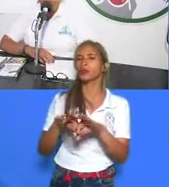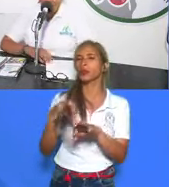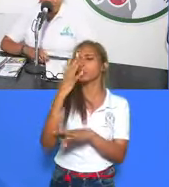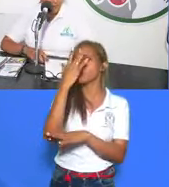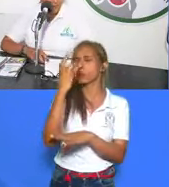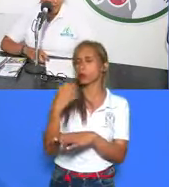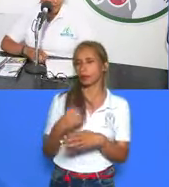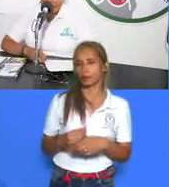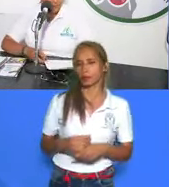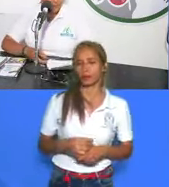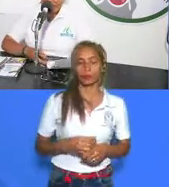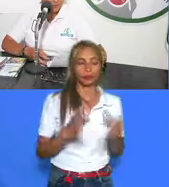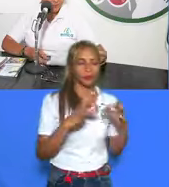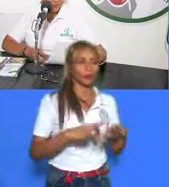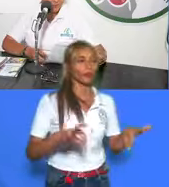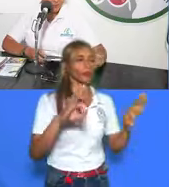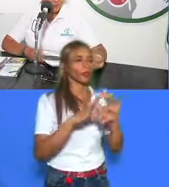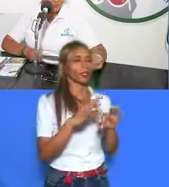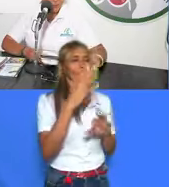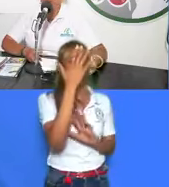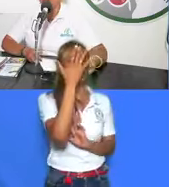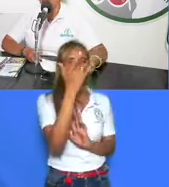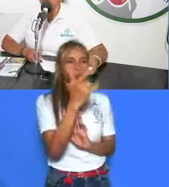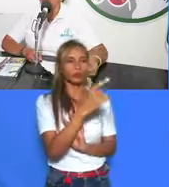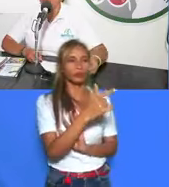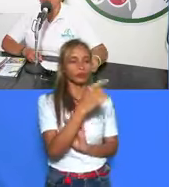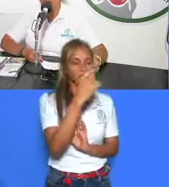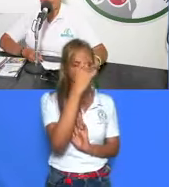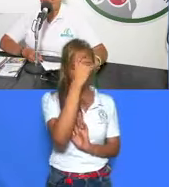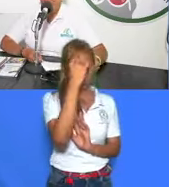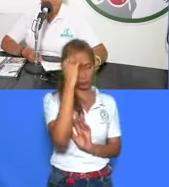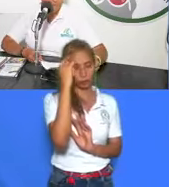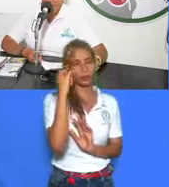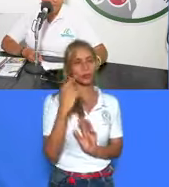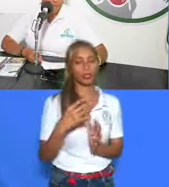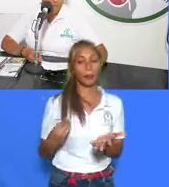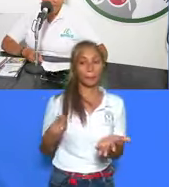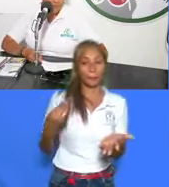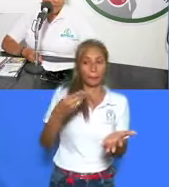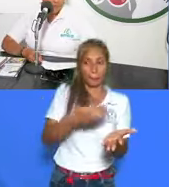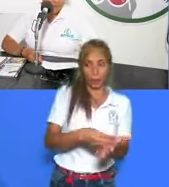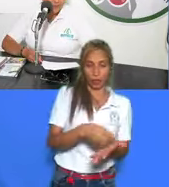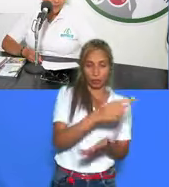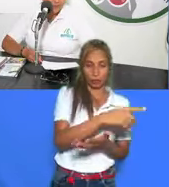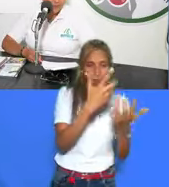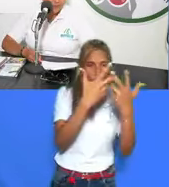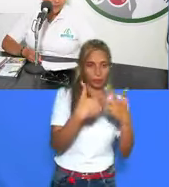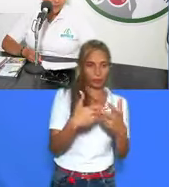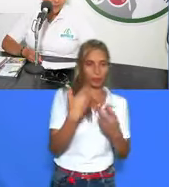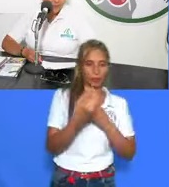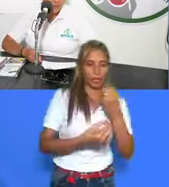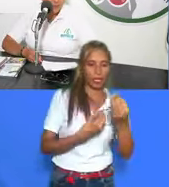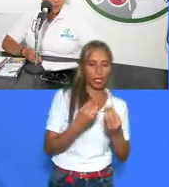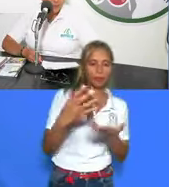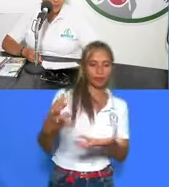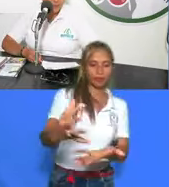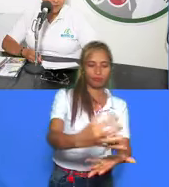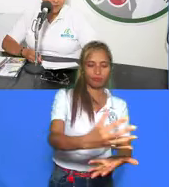Bueno, es importante ya que a través de estos recaudos que realiza la empresa, pues se pueden realizar las inversiones